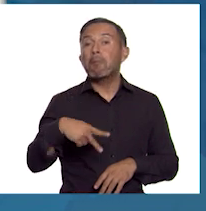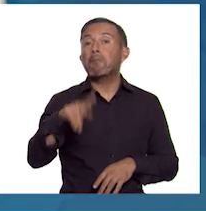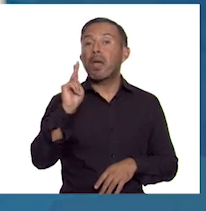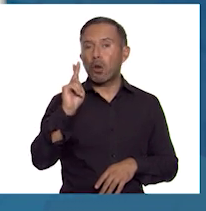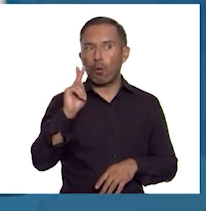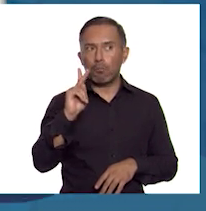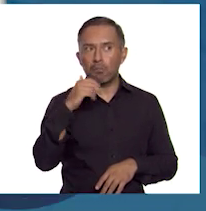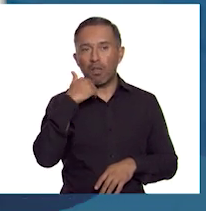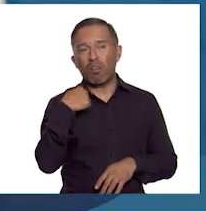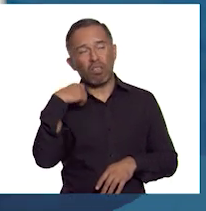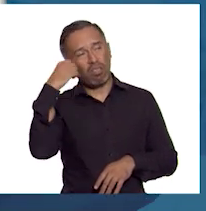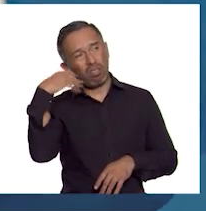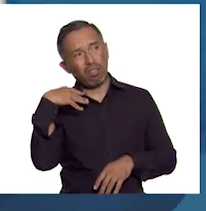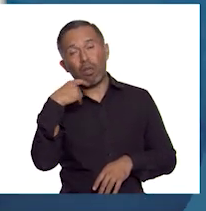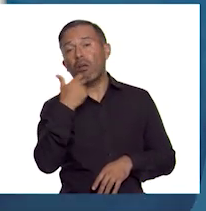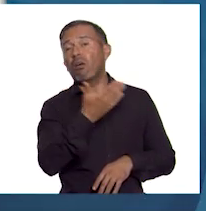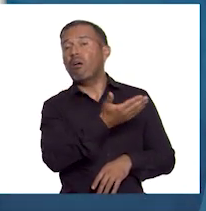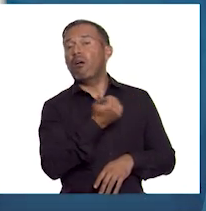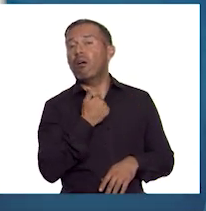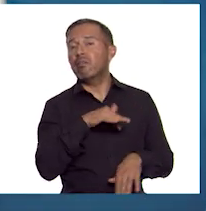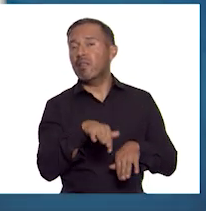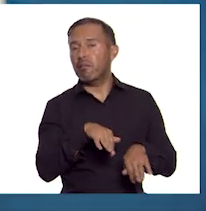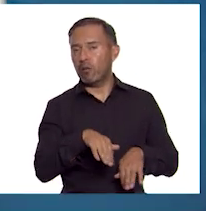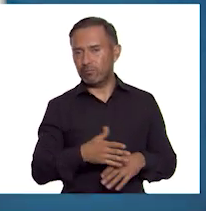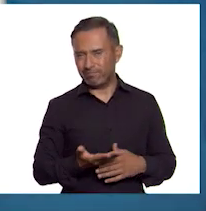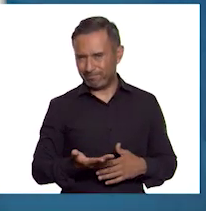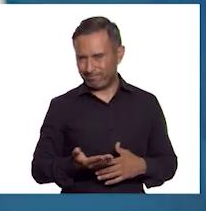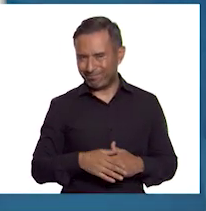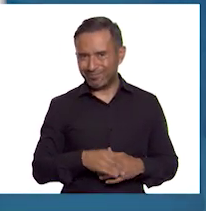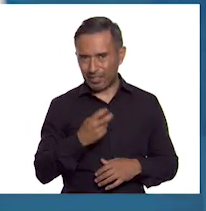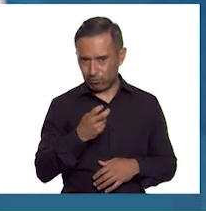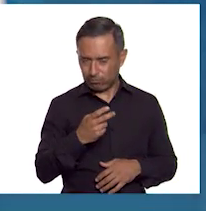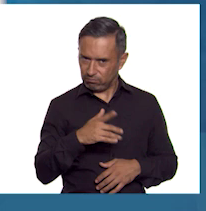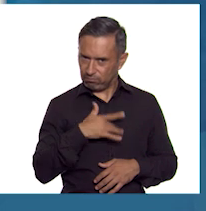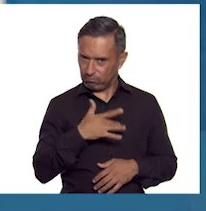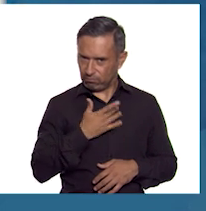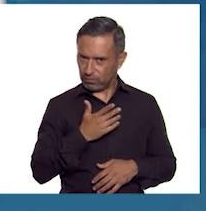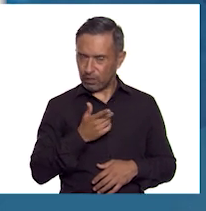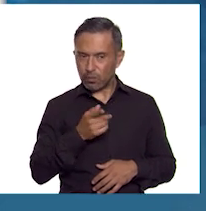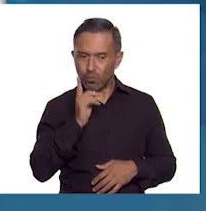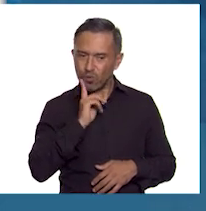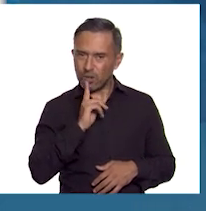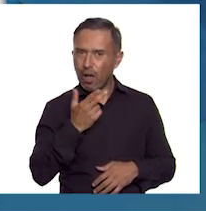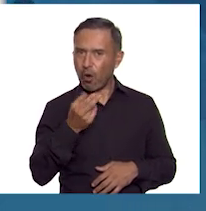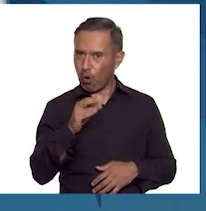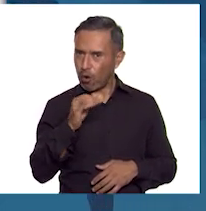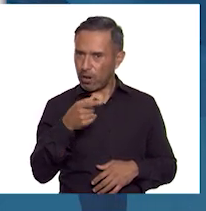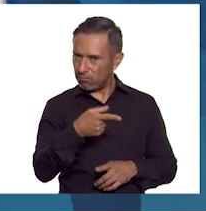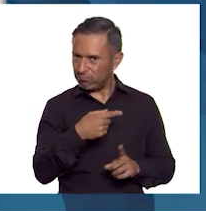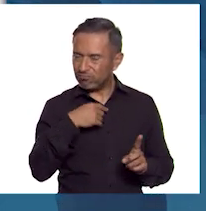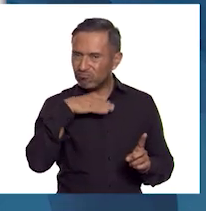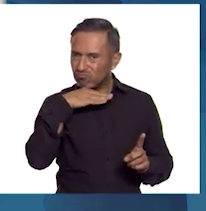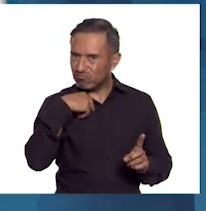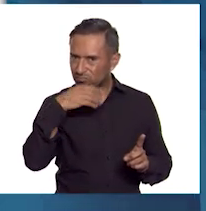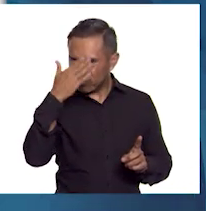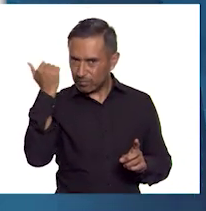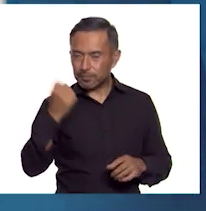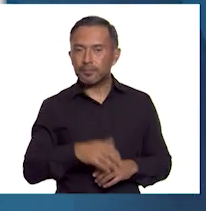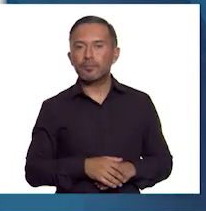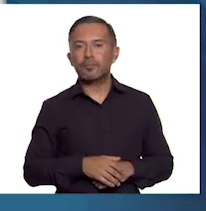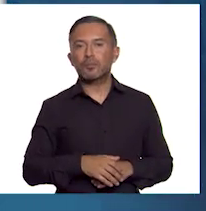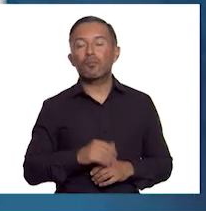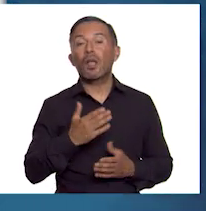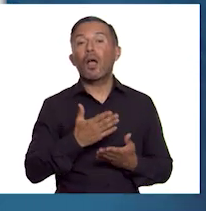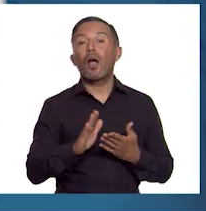su trabajo. De esta manera, ella no reconoce la impresión que está causando en la señora Hole. Ahora les voy a